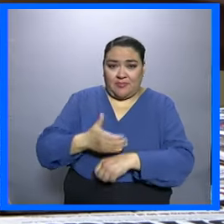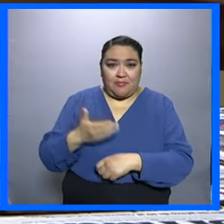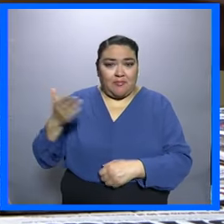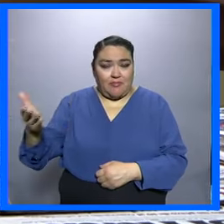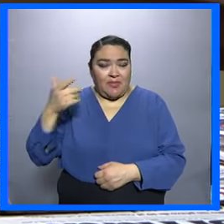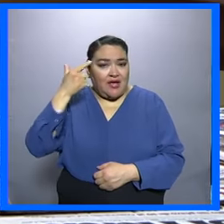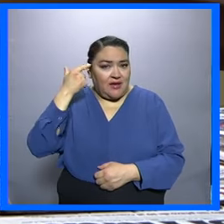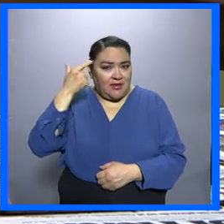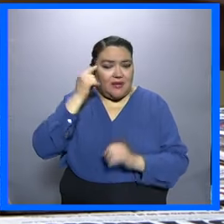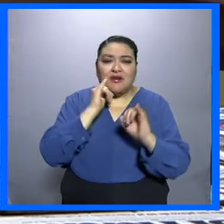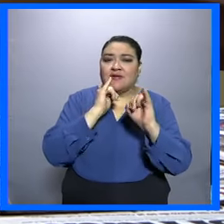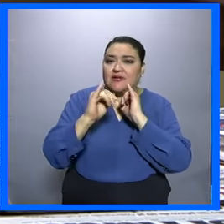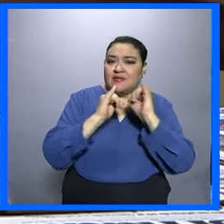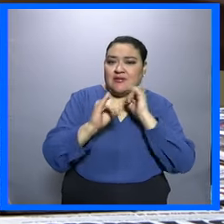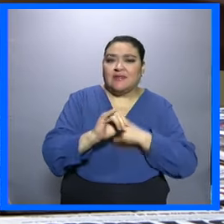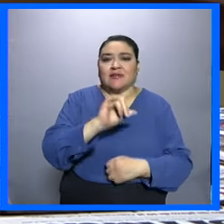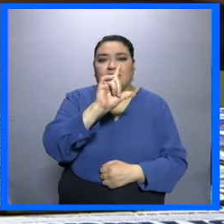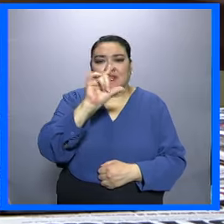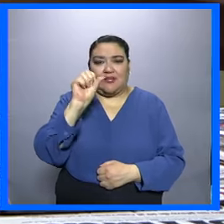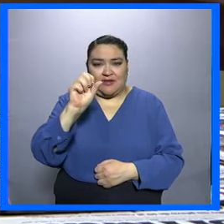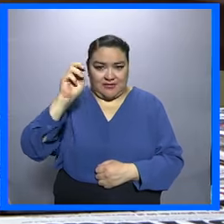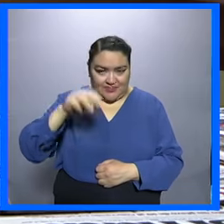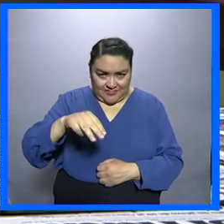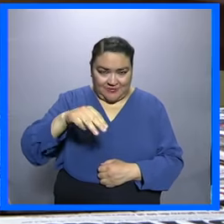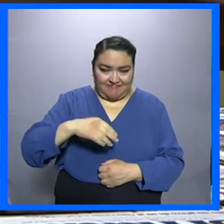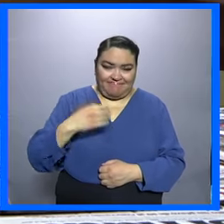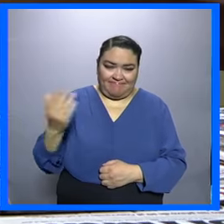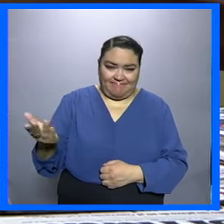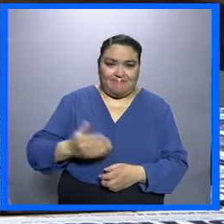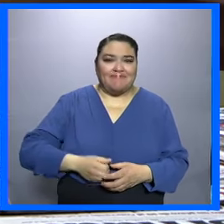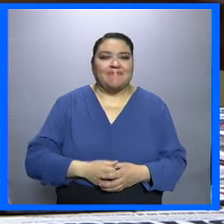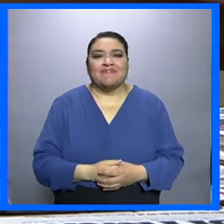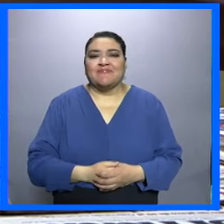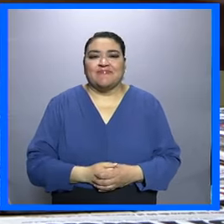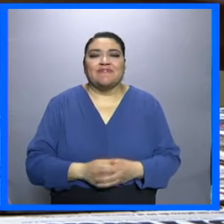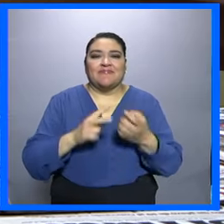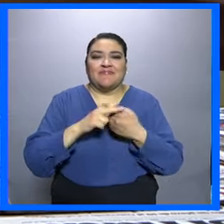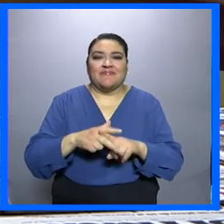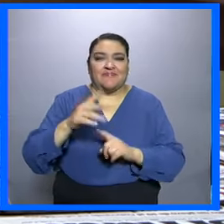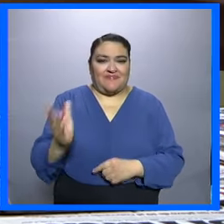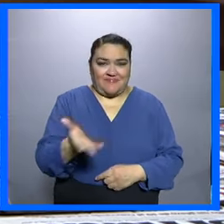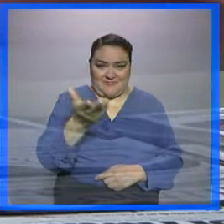Herrera, quien nos acompaña en la interpretación en lengua de señas mexicana. Comenzamos.